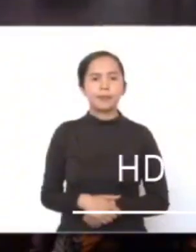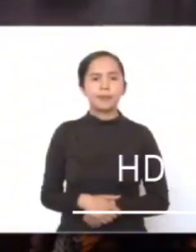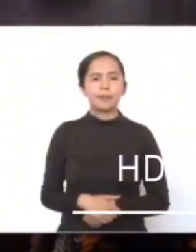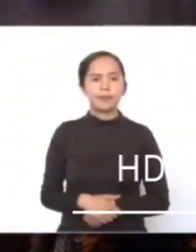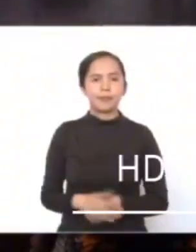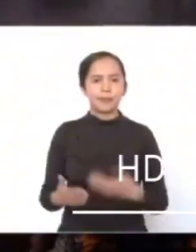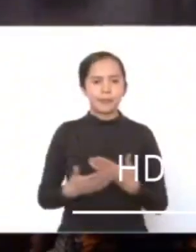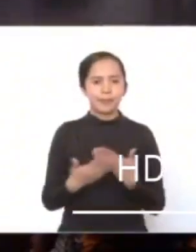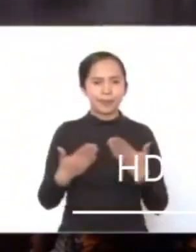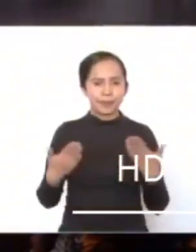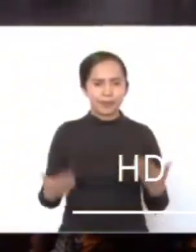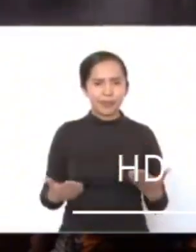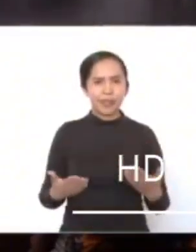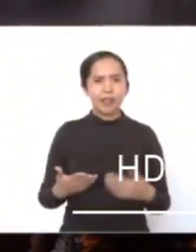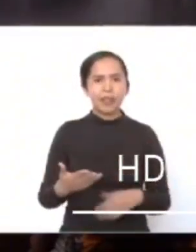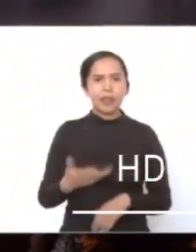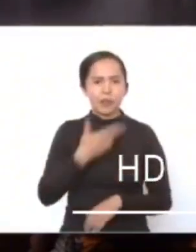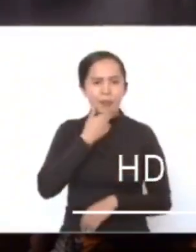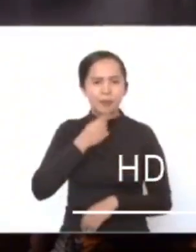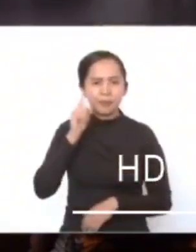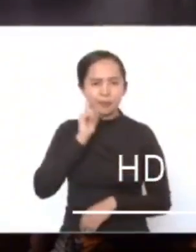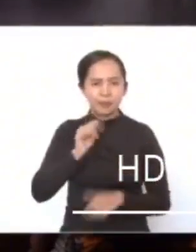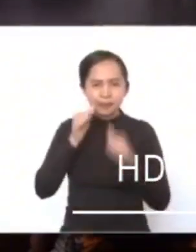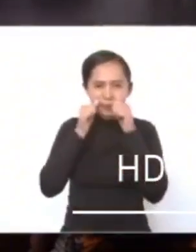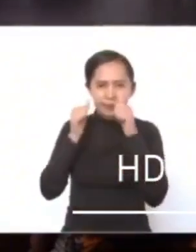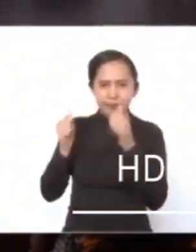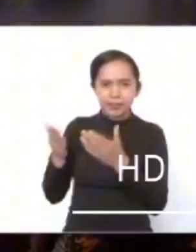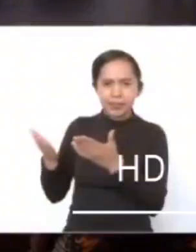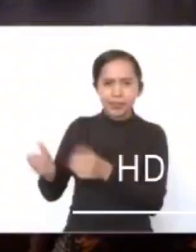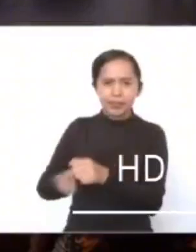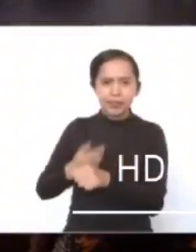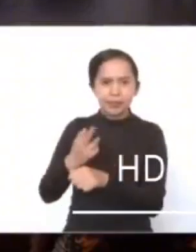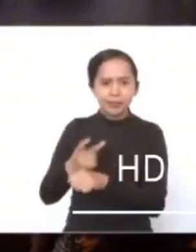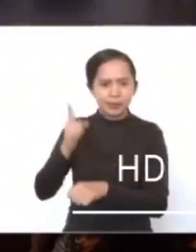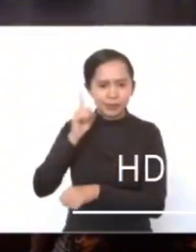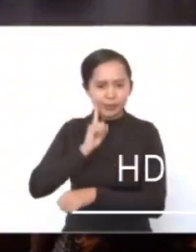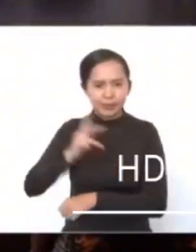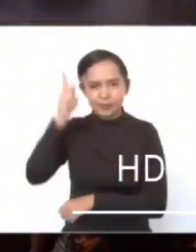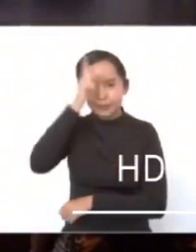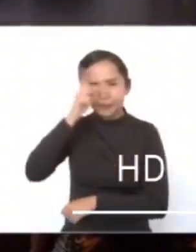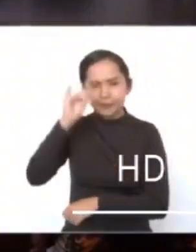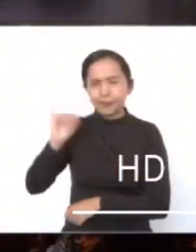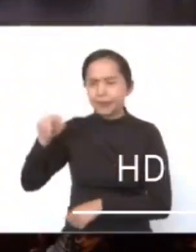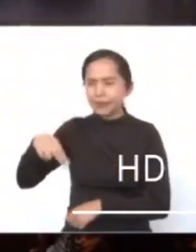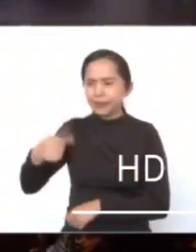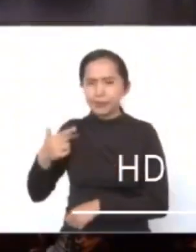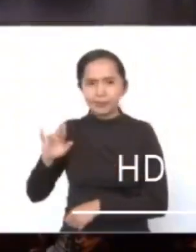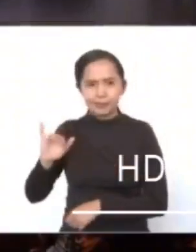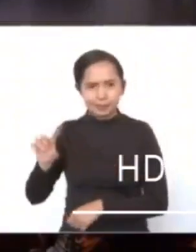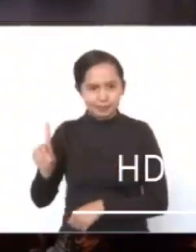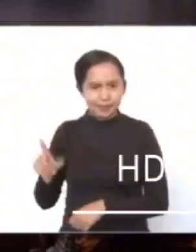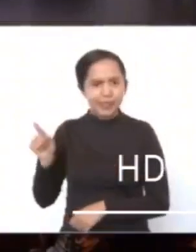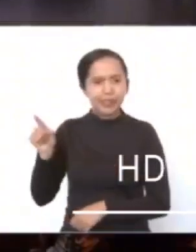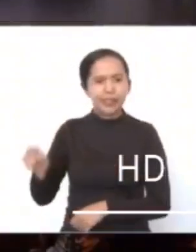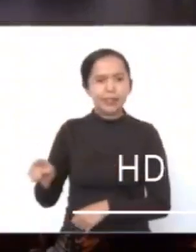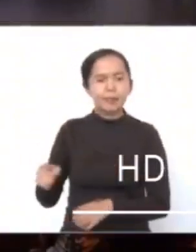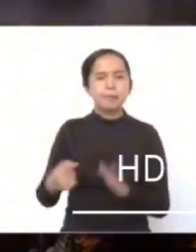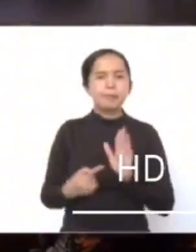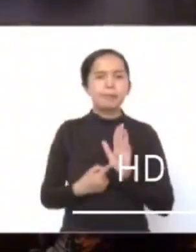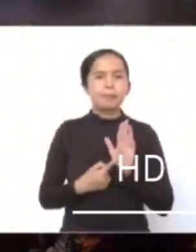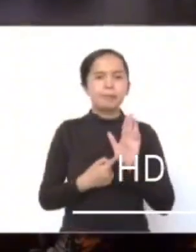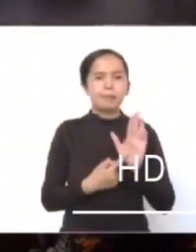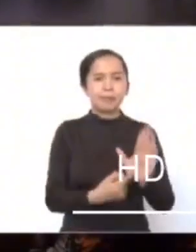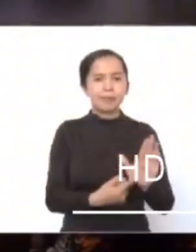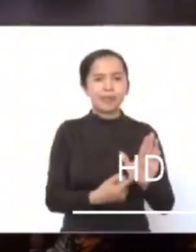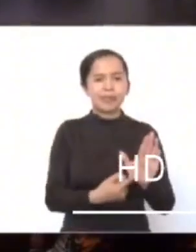Y en estos momentos, damas y caballeros, la secretaria de las Mujeres de la Ciudad de México, psicóloga Ingrid Gómez Arasíbar, llevará a cabo la presentación